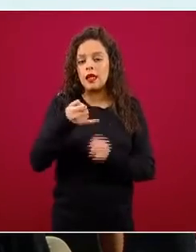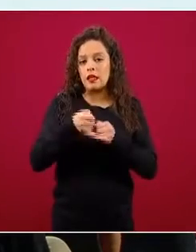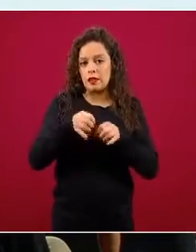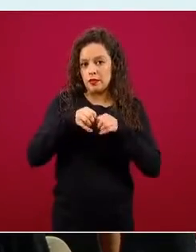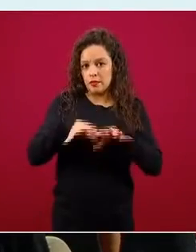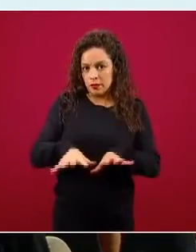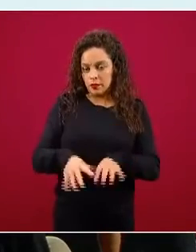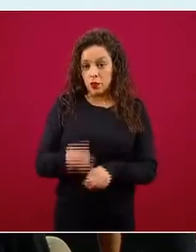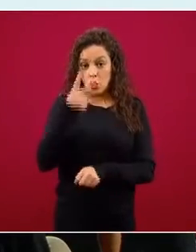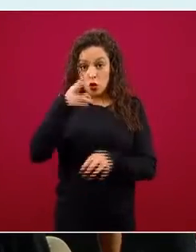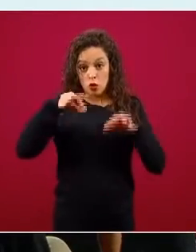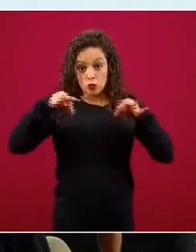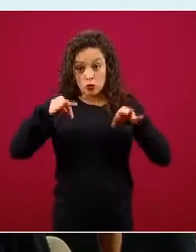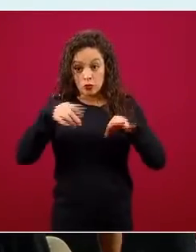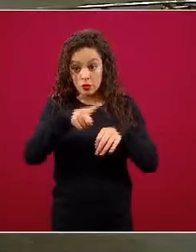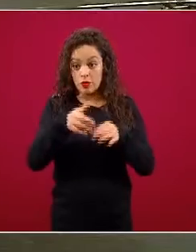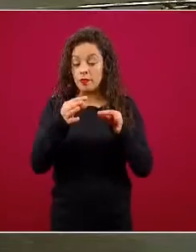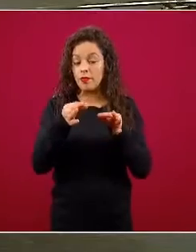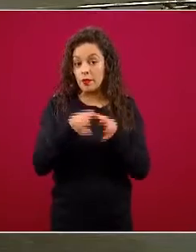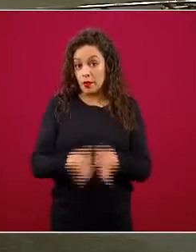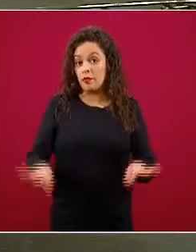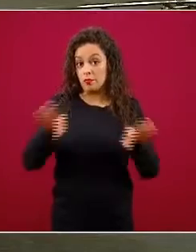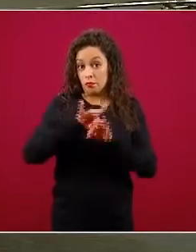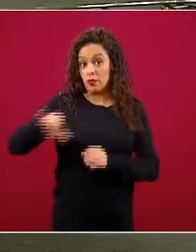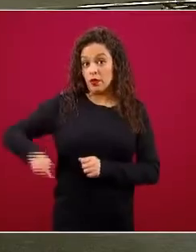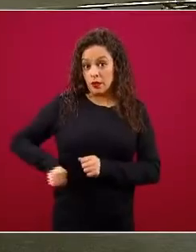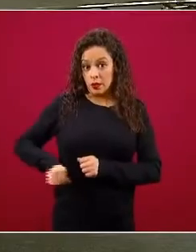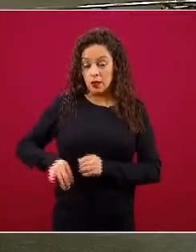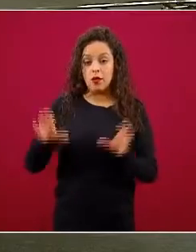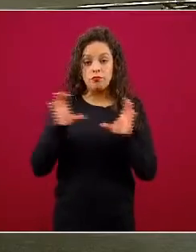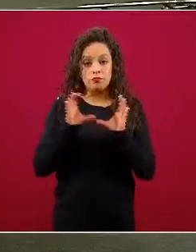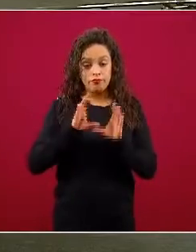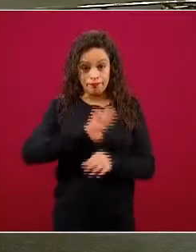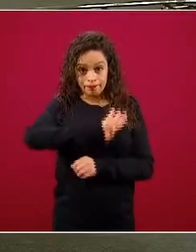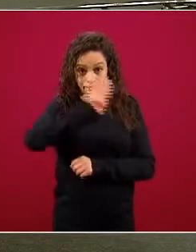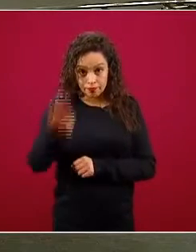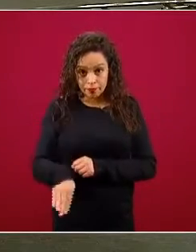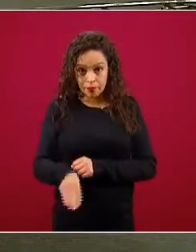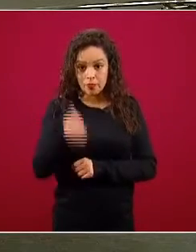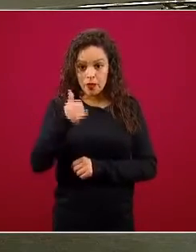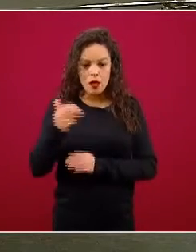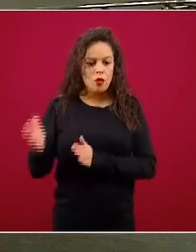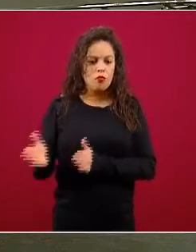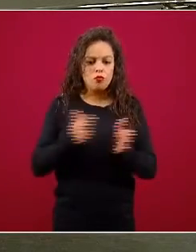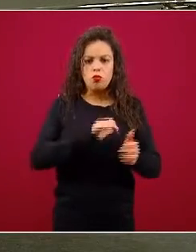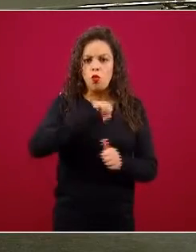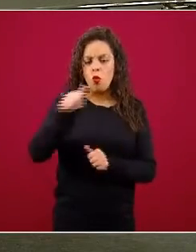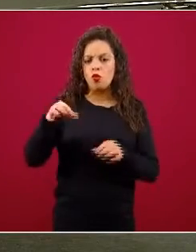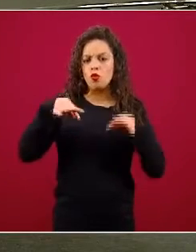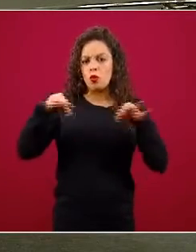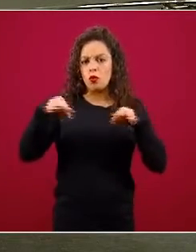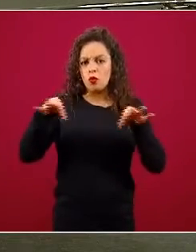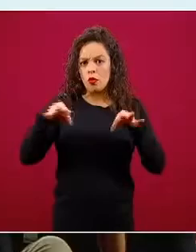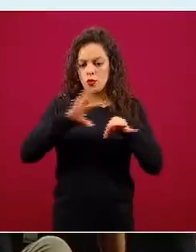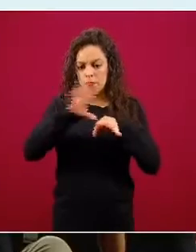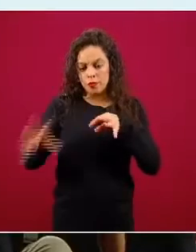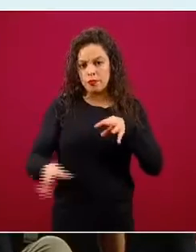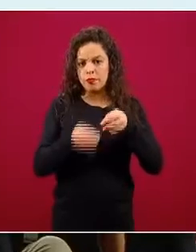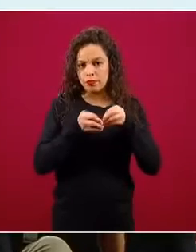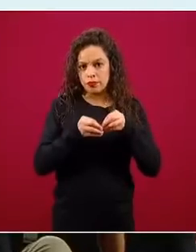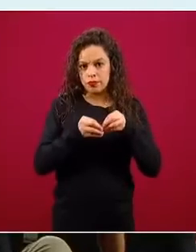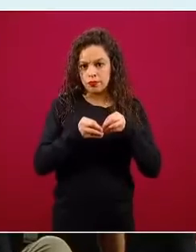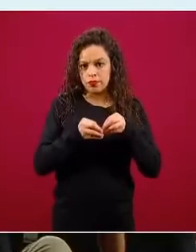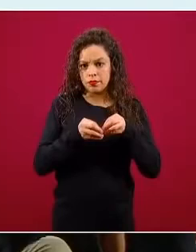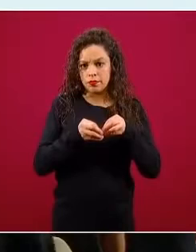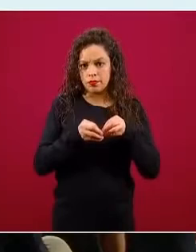documentos de interés son el certificado de defunción y un documento anexo al certificado de defunción. El certificado